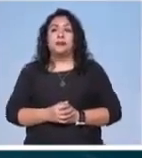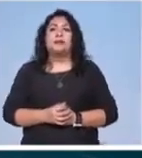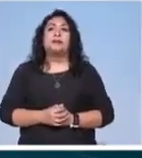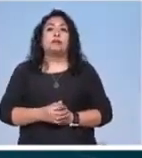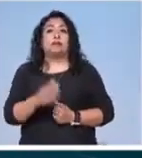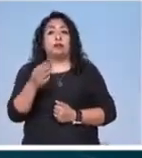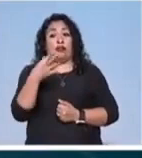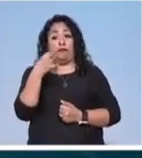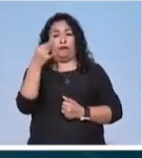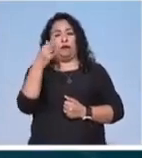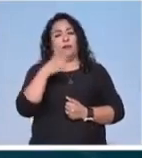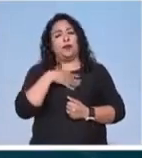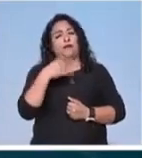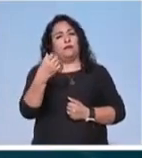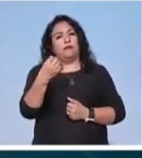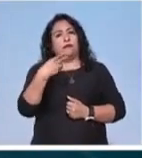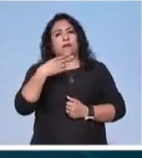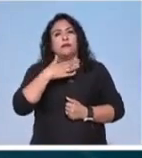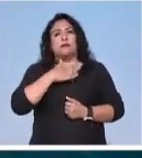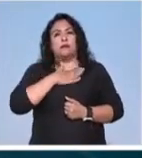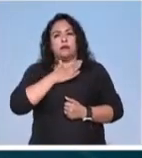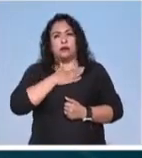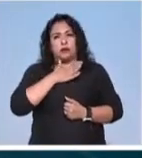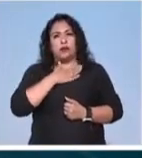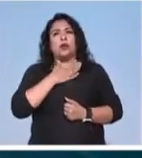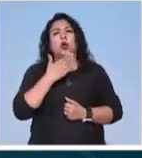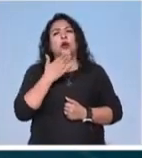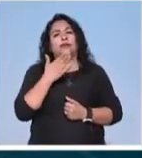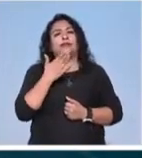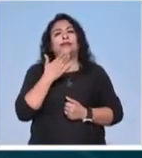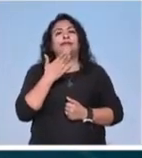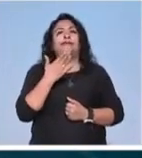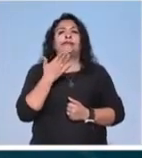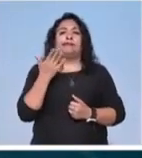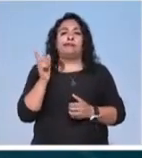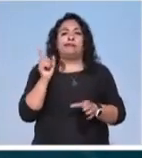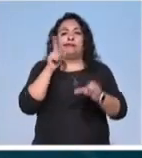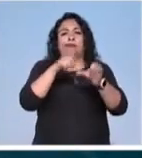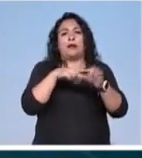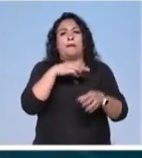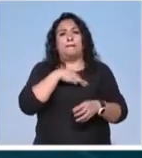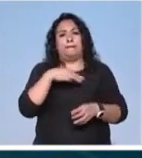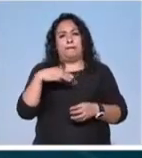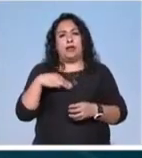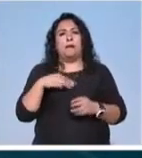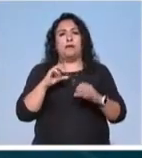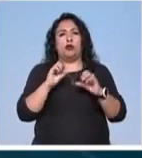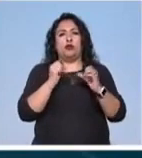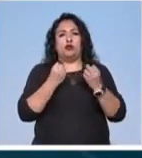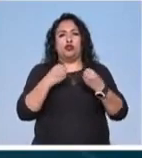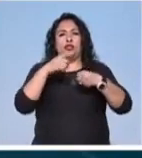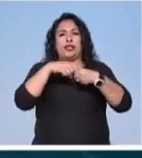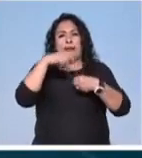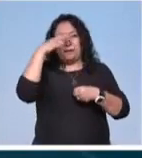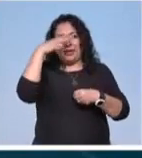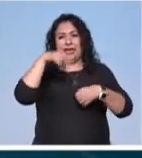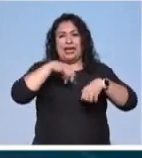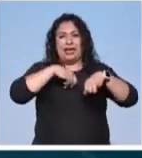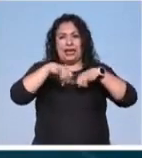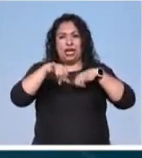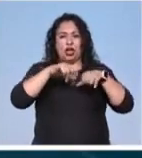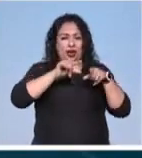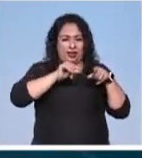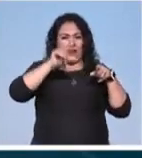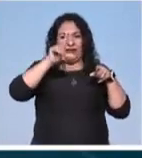Es un honor poder ser considerado como miembro activo de la Sociedad Mexicana de Geografía